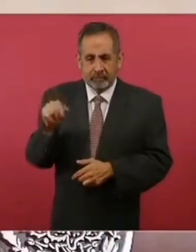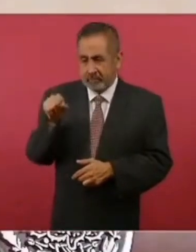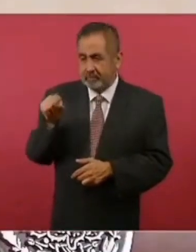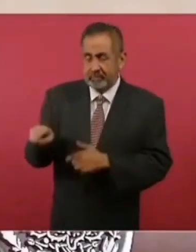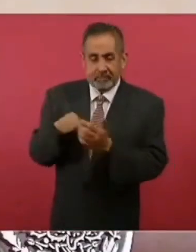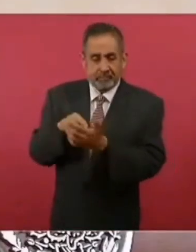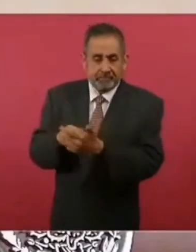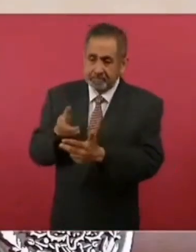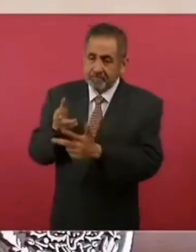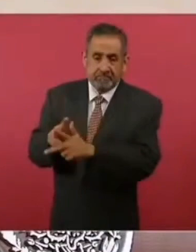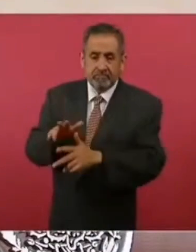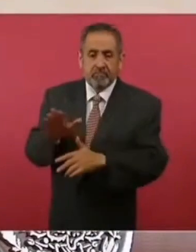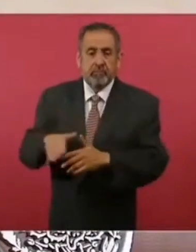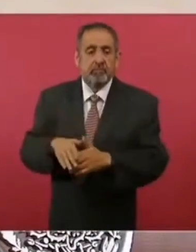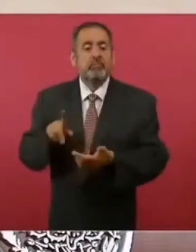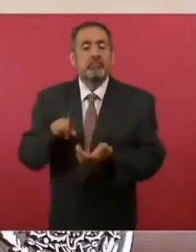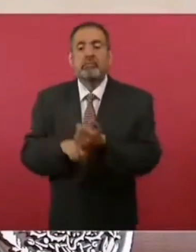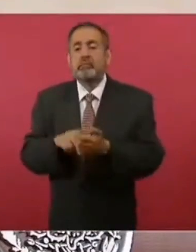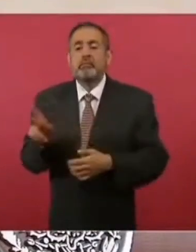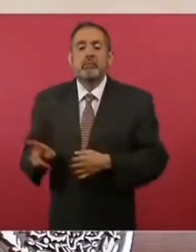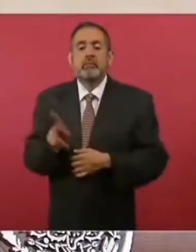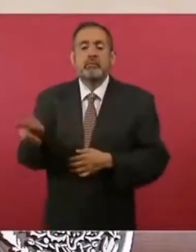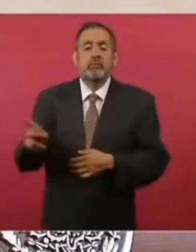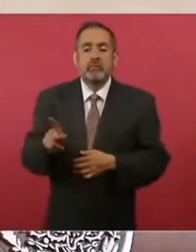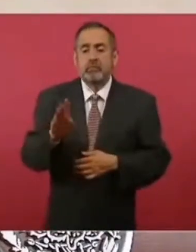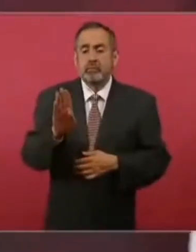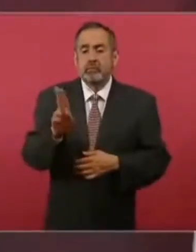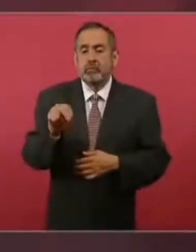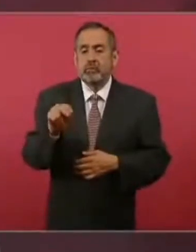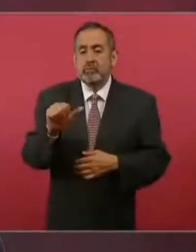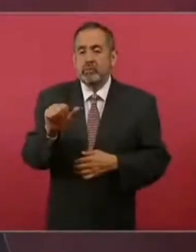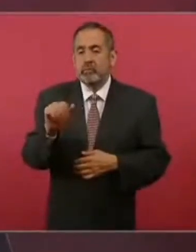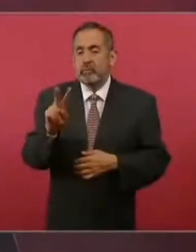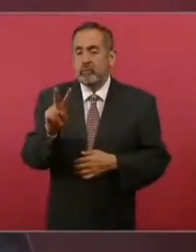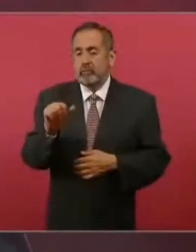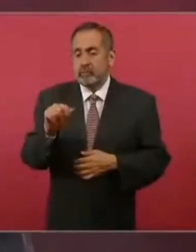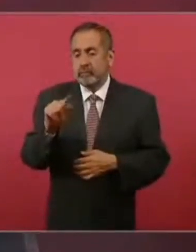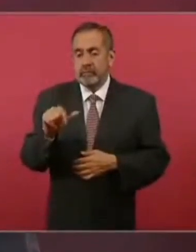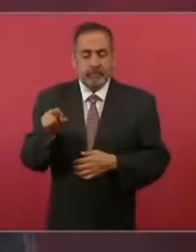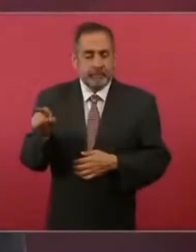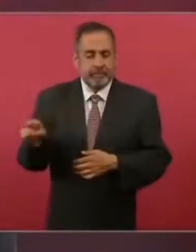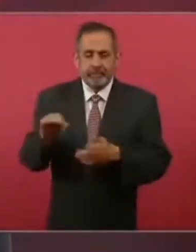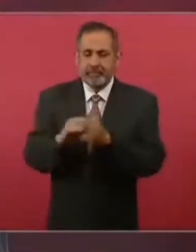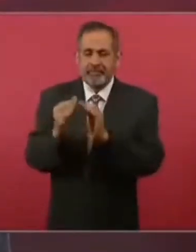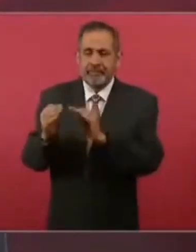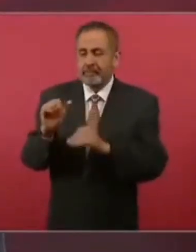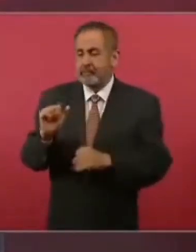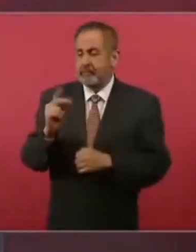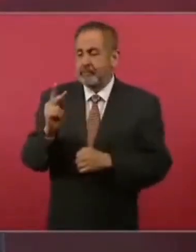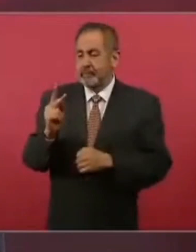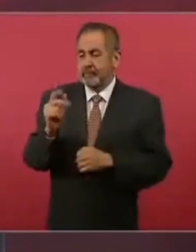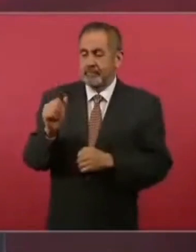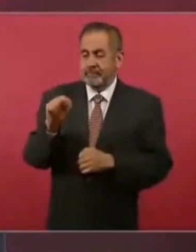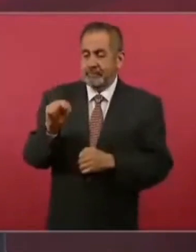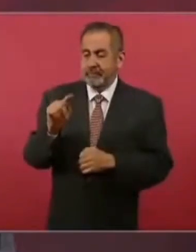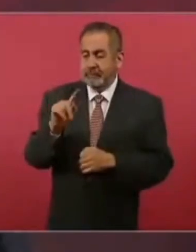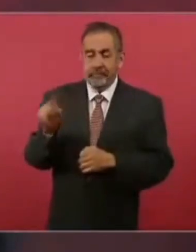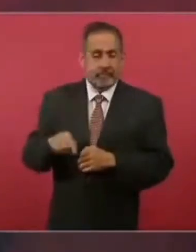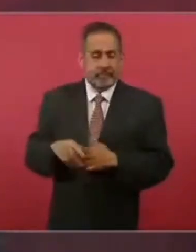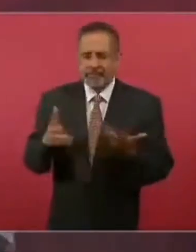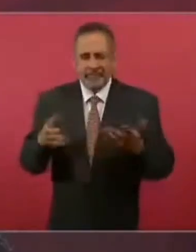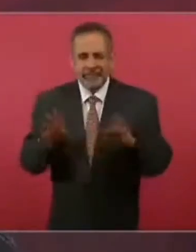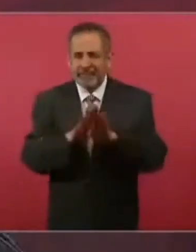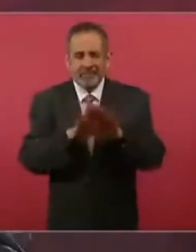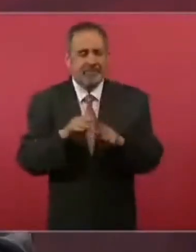Sí, en el municipio de Buenavista, muy cerca de Apatzingán. Ahí llega vestido de